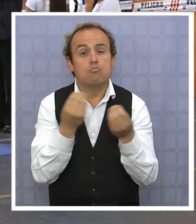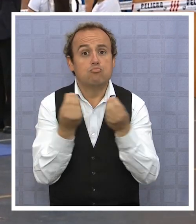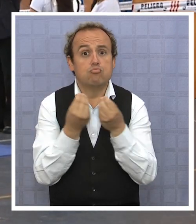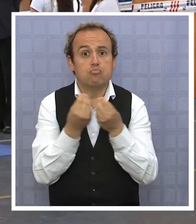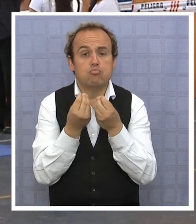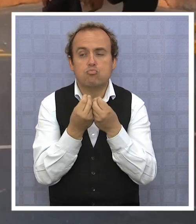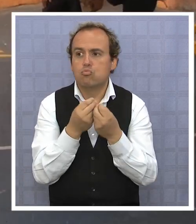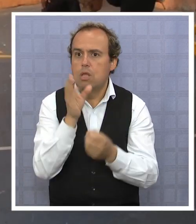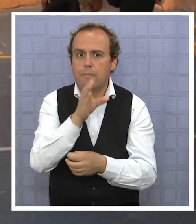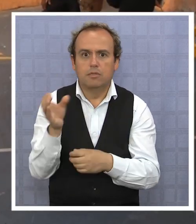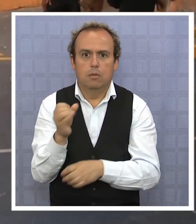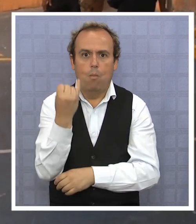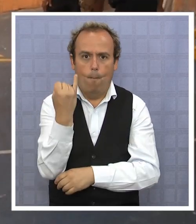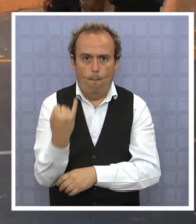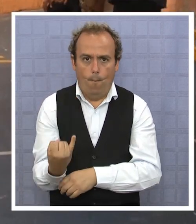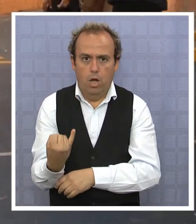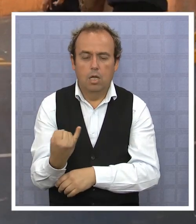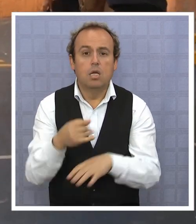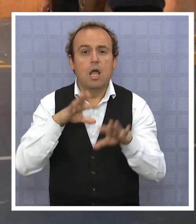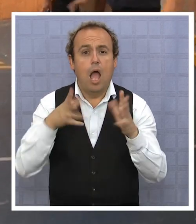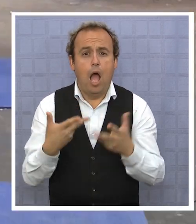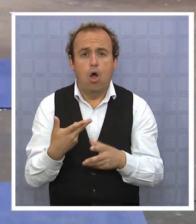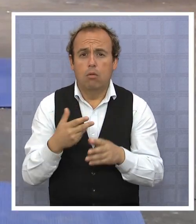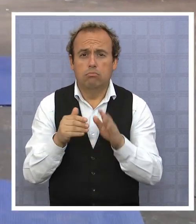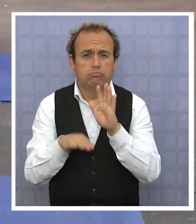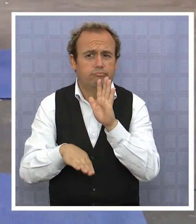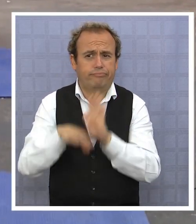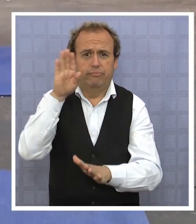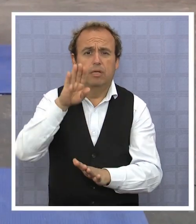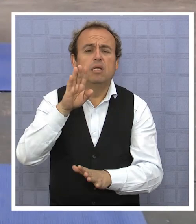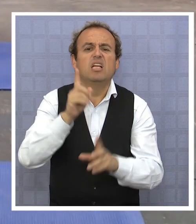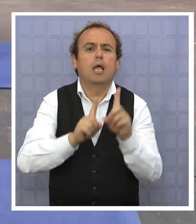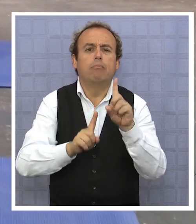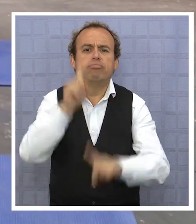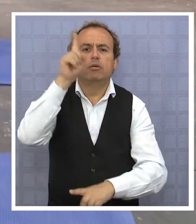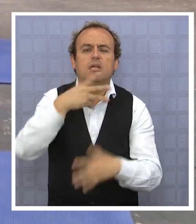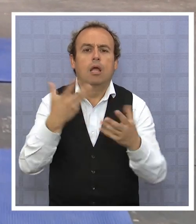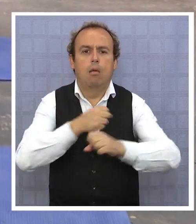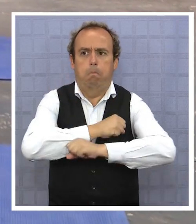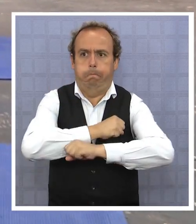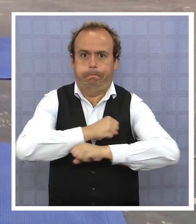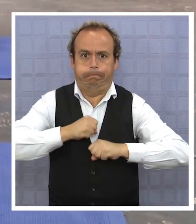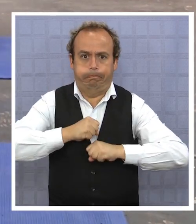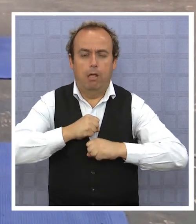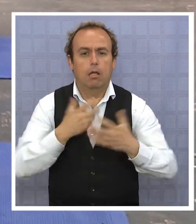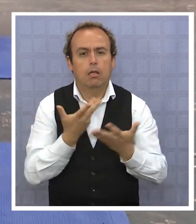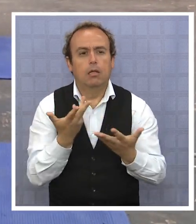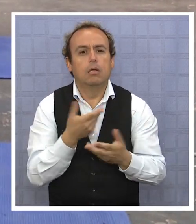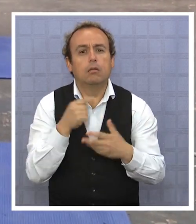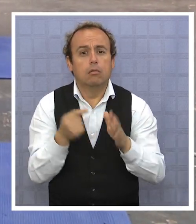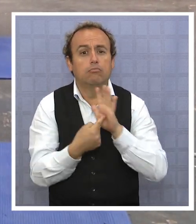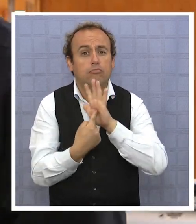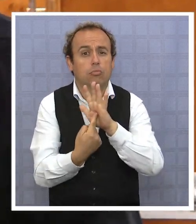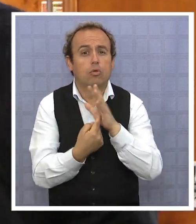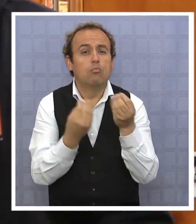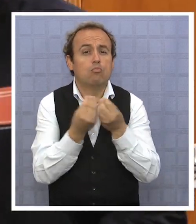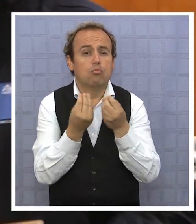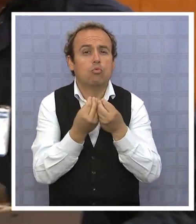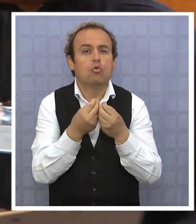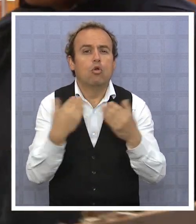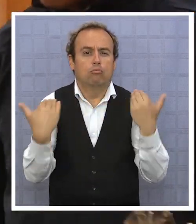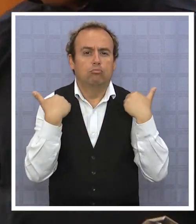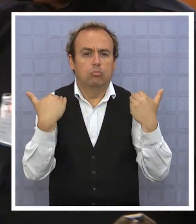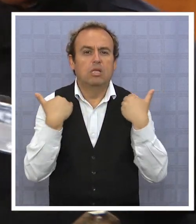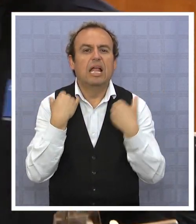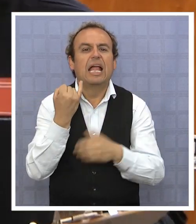de desnutrición. Hoy día tenemos una alta tasa de obesidad. La responsabilidad técnica de la muestra está a cargo de profesionales